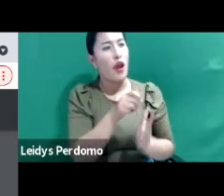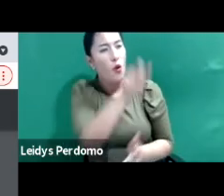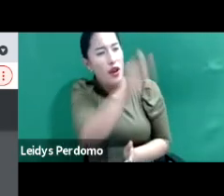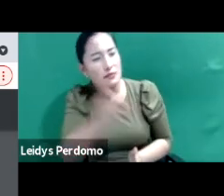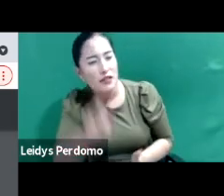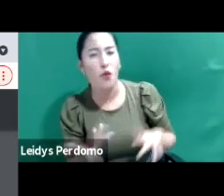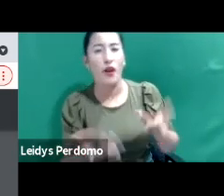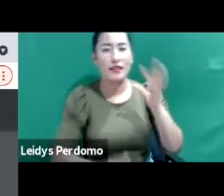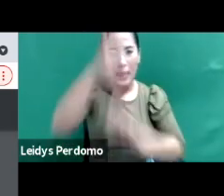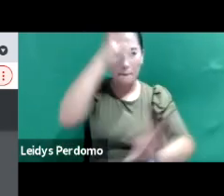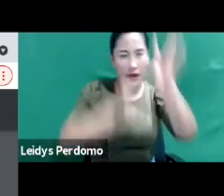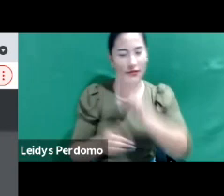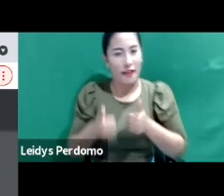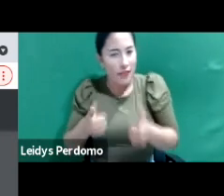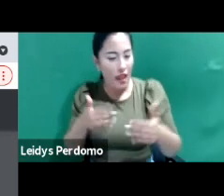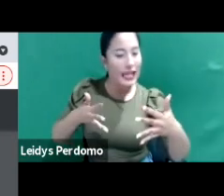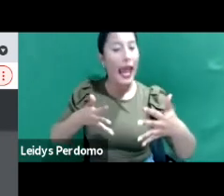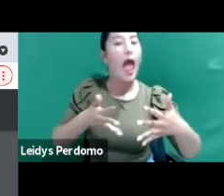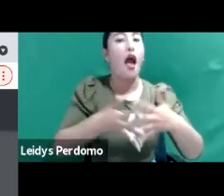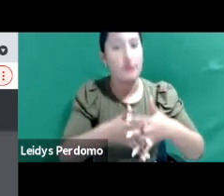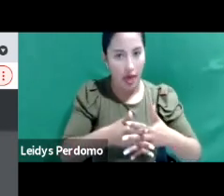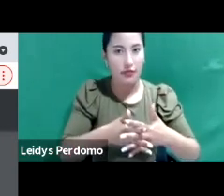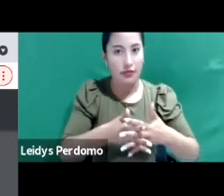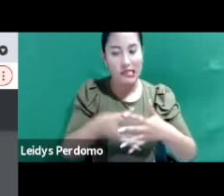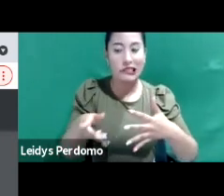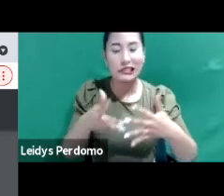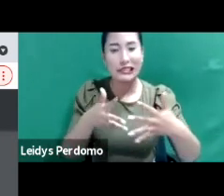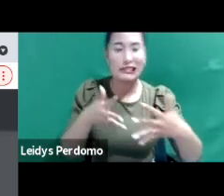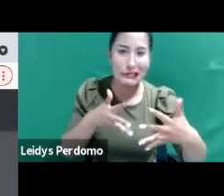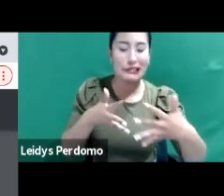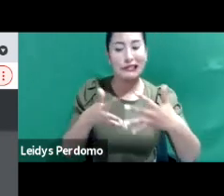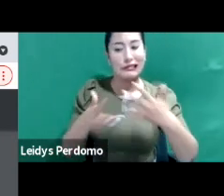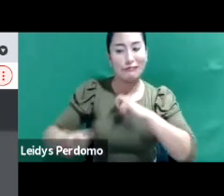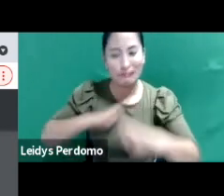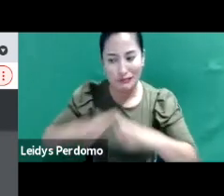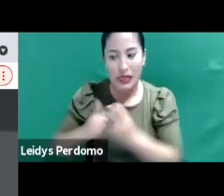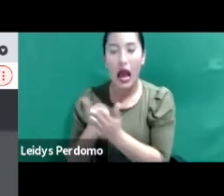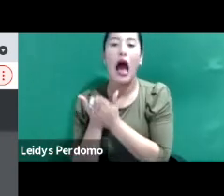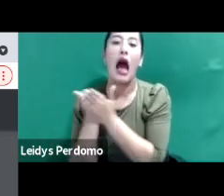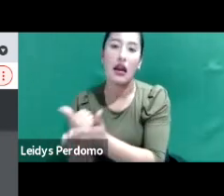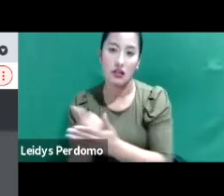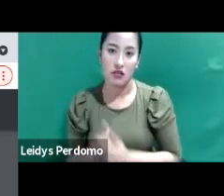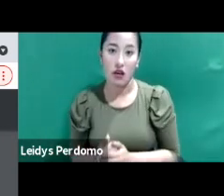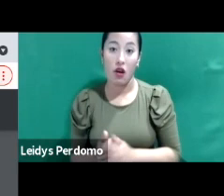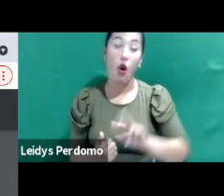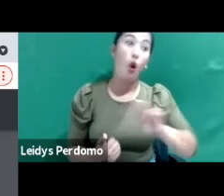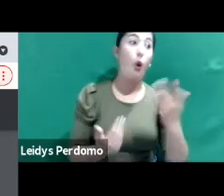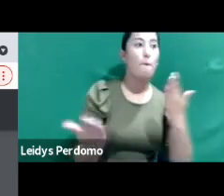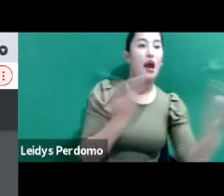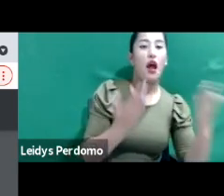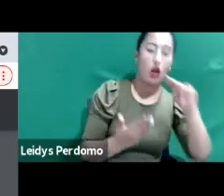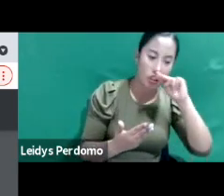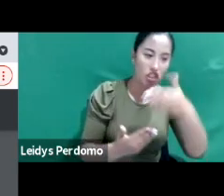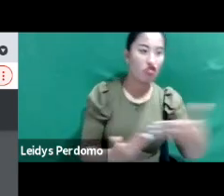aprender, medido consigo mismo, con su proceso, no comparado con los otros niños, no